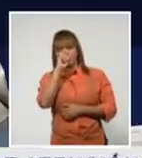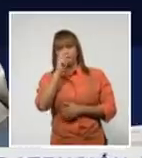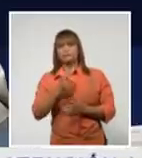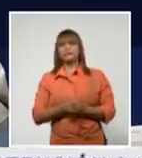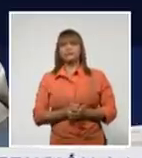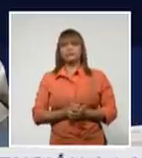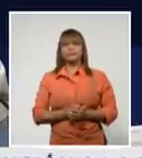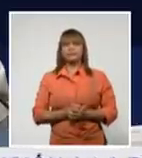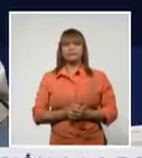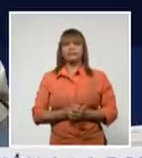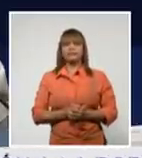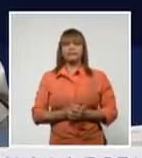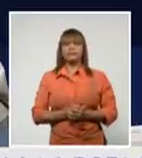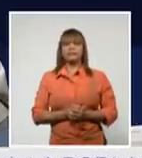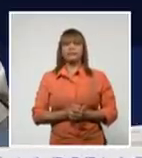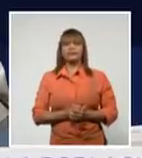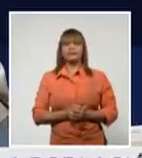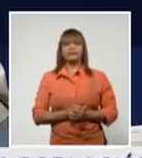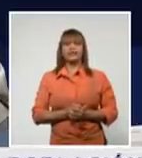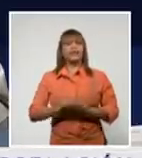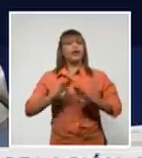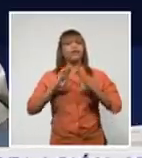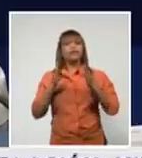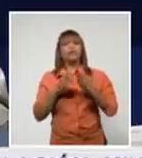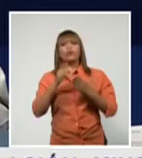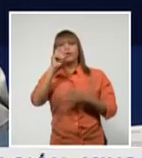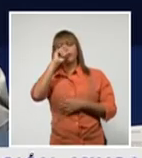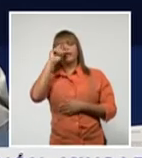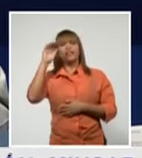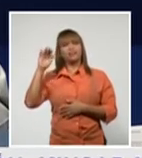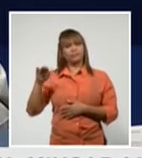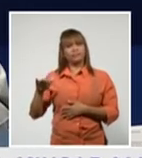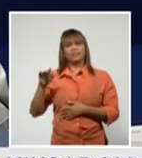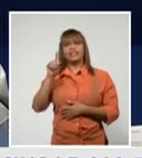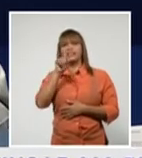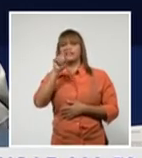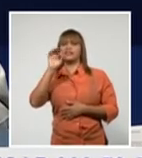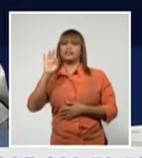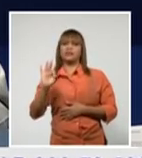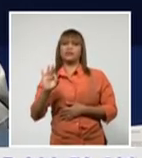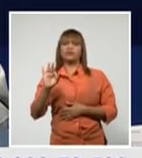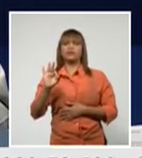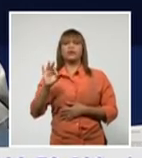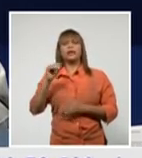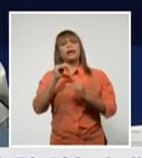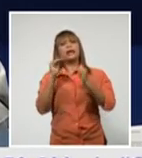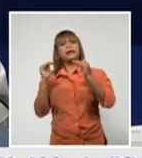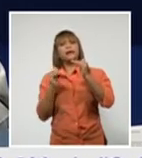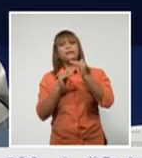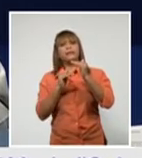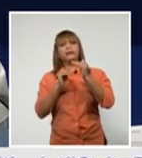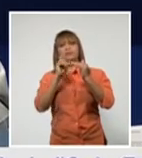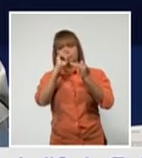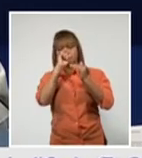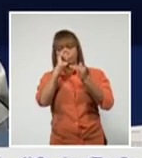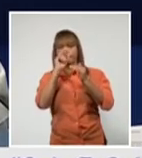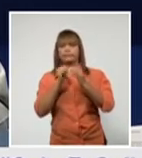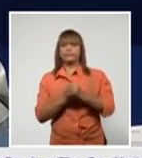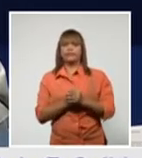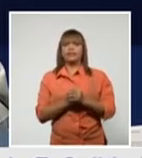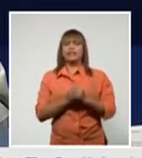años, todos en edades pediátricas, o sea, de 18 y menos años de edad. Ya se